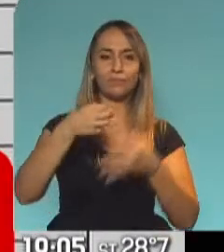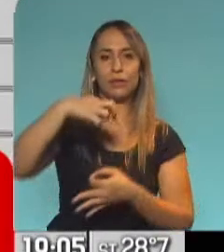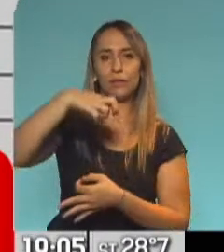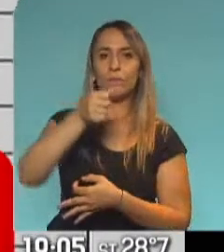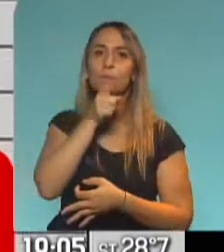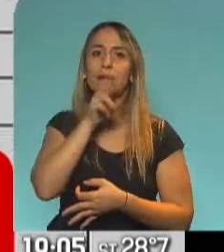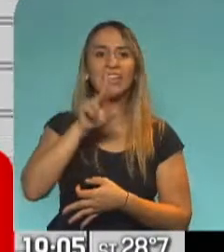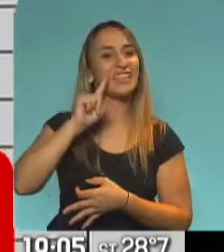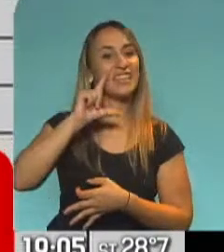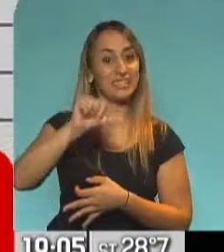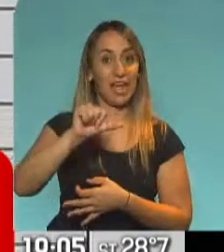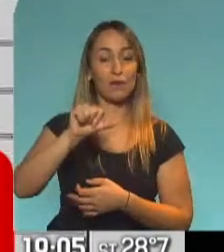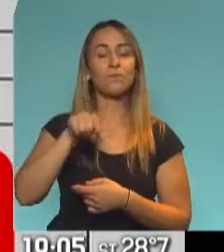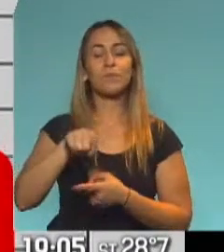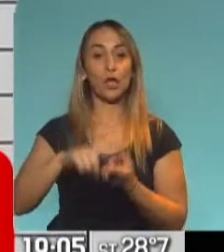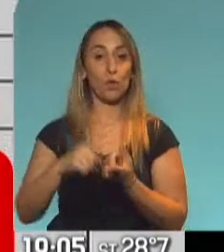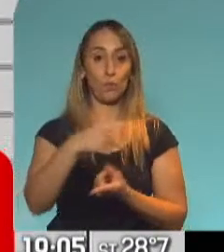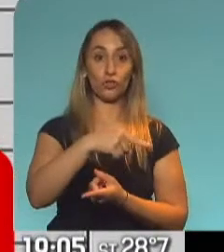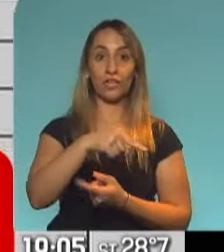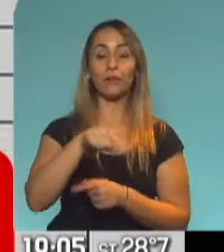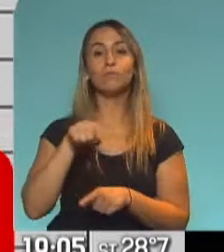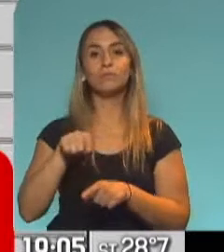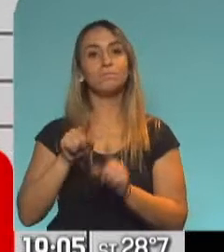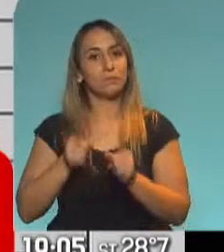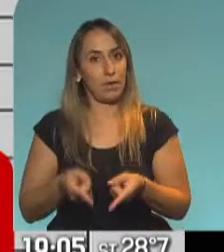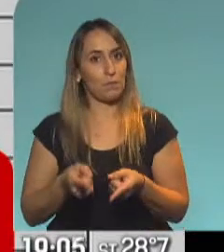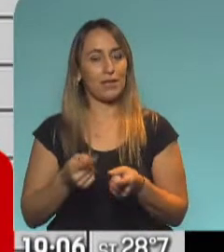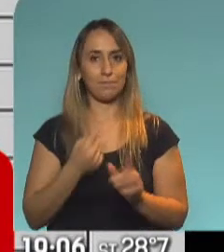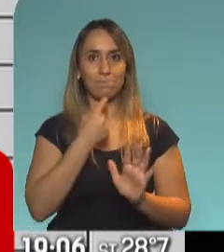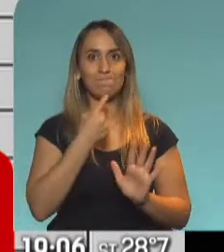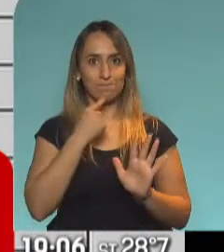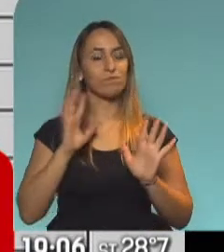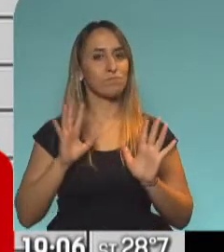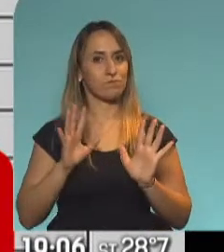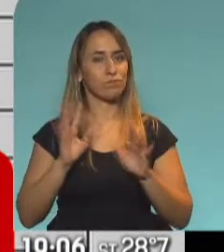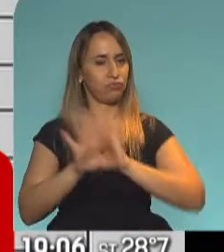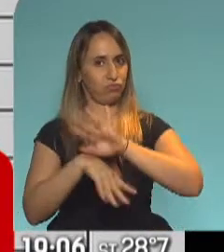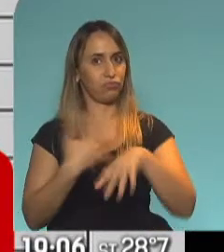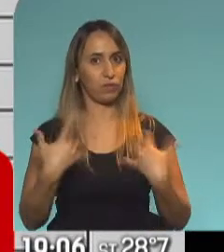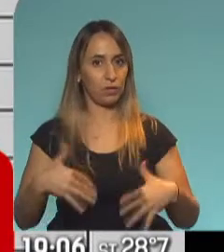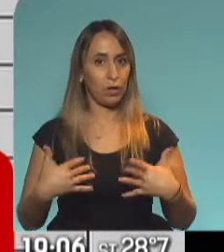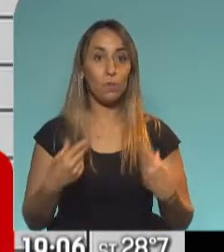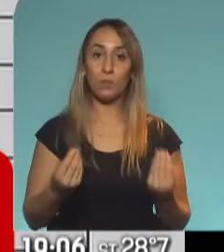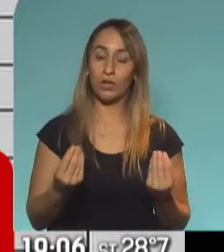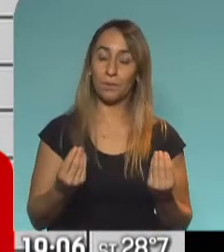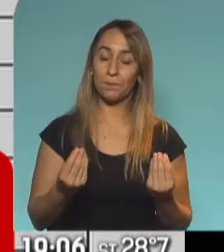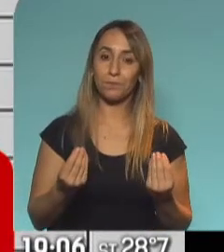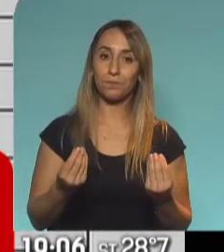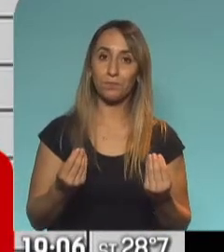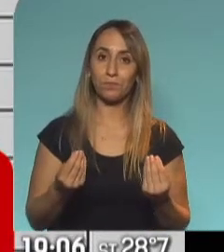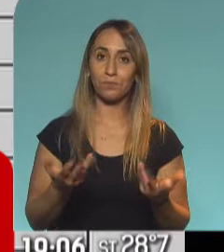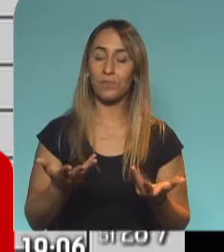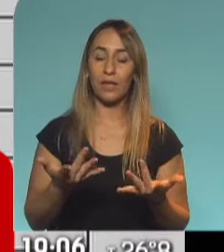Alzua, que también ahí aparece un caso bastante polémico, porque además figura, hay una situación también que pasa, y es que en